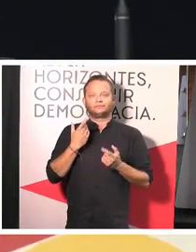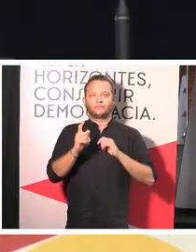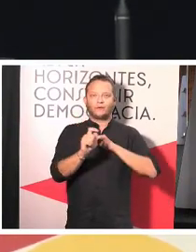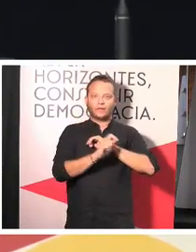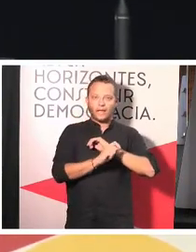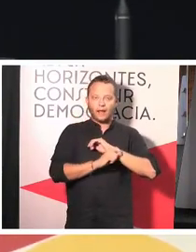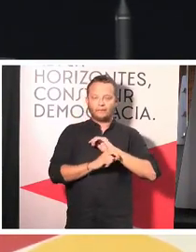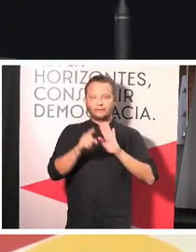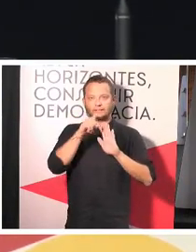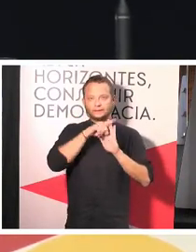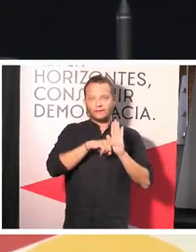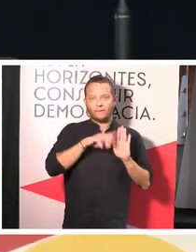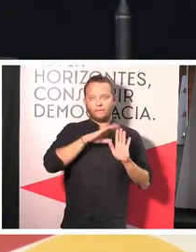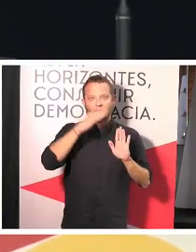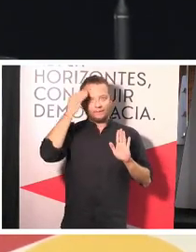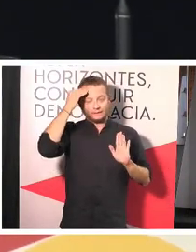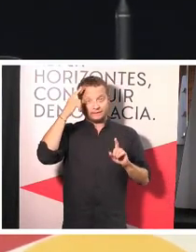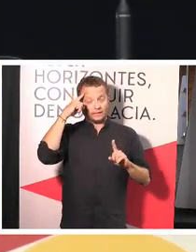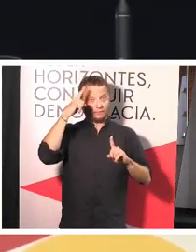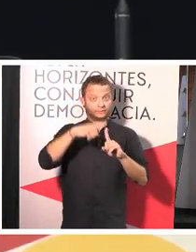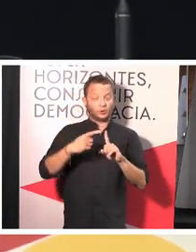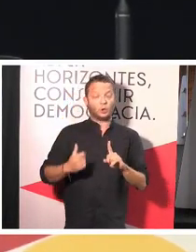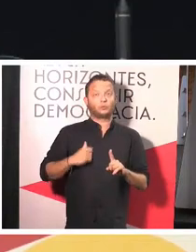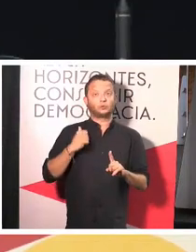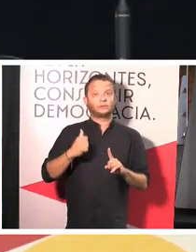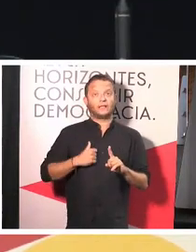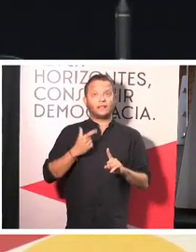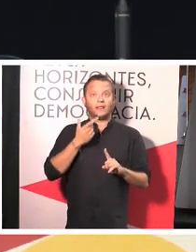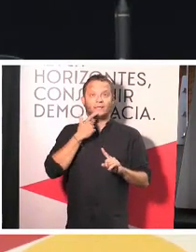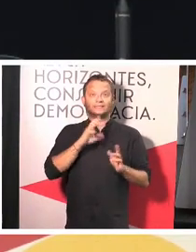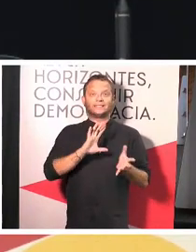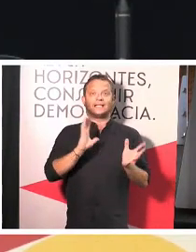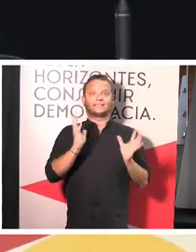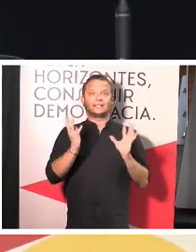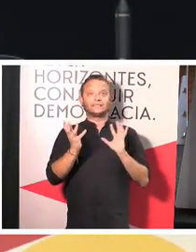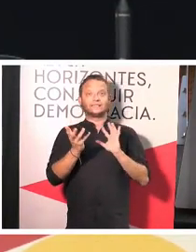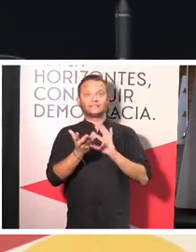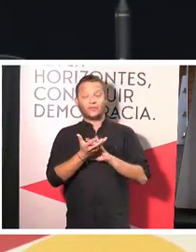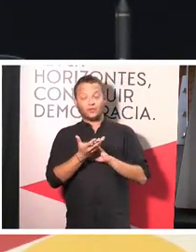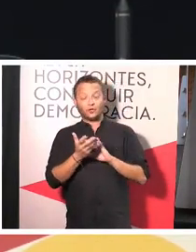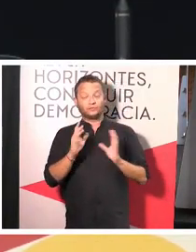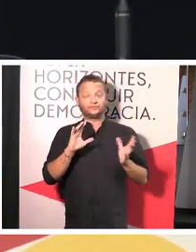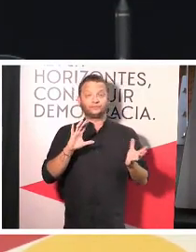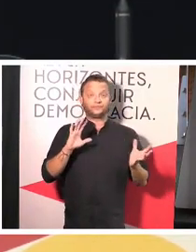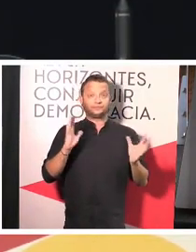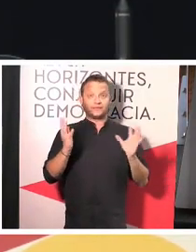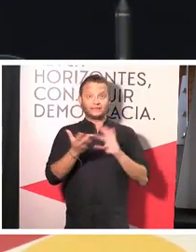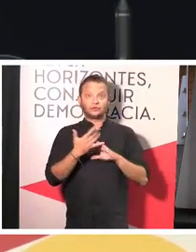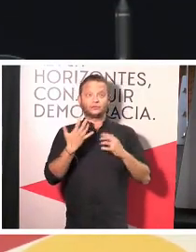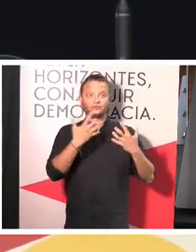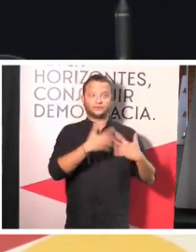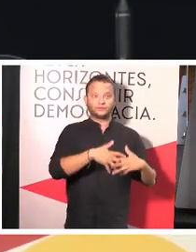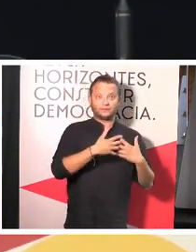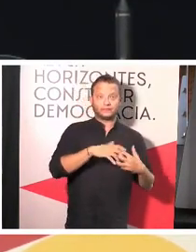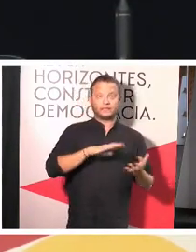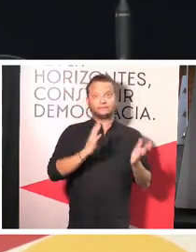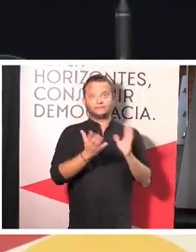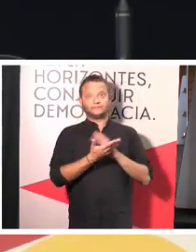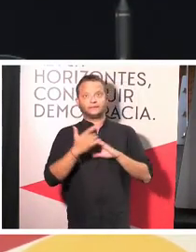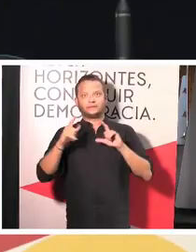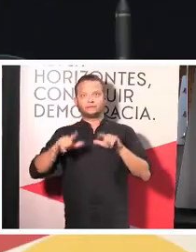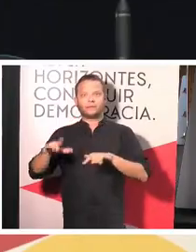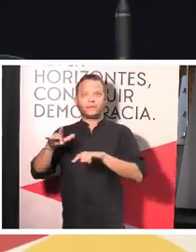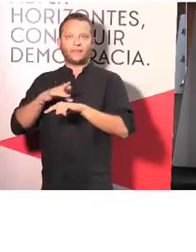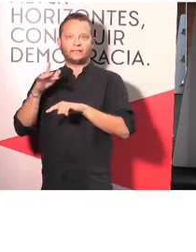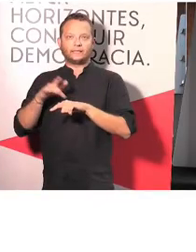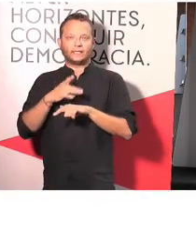para pensar los retos y oportunidades de la transición de las fábricas a las plataformas digitales, que